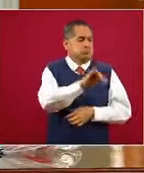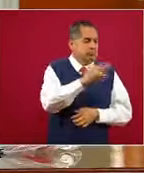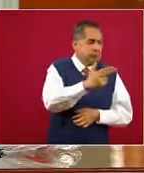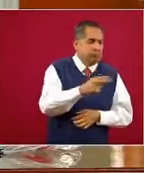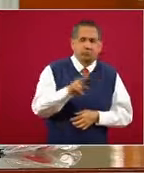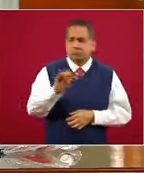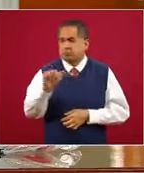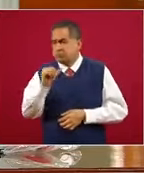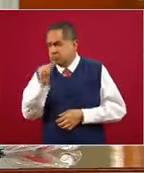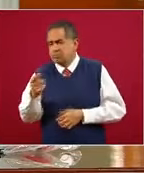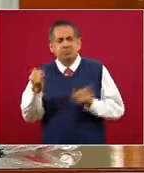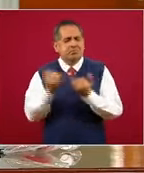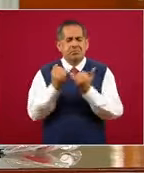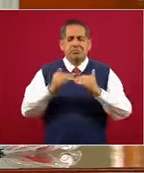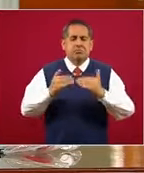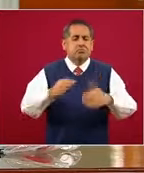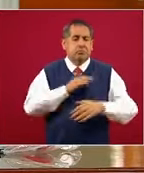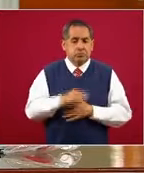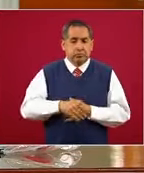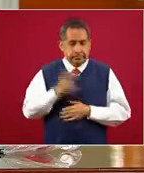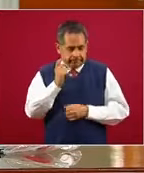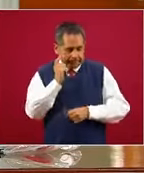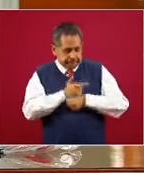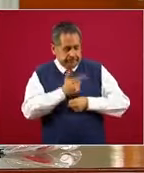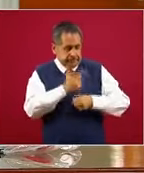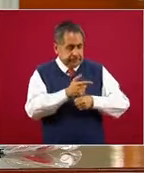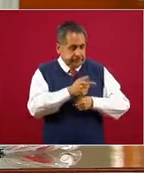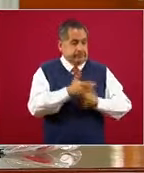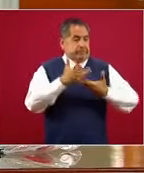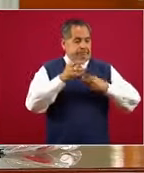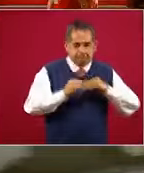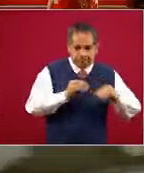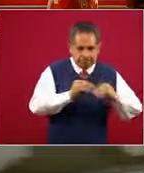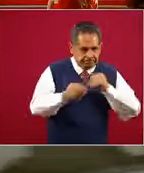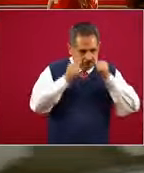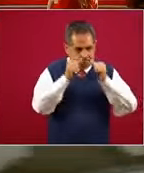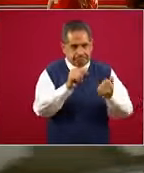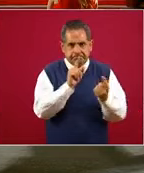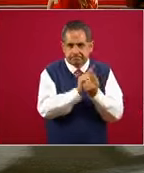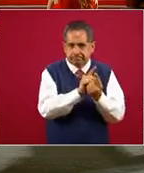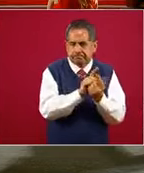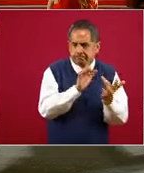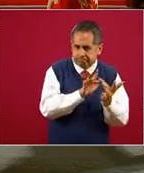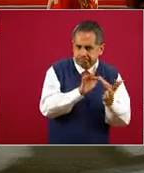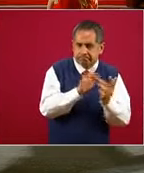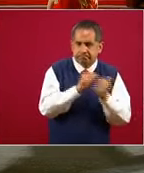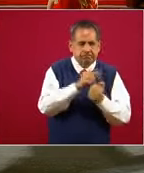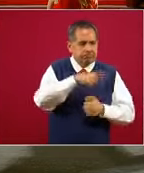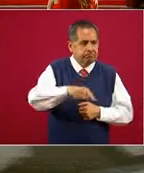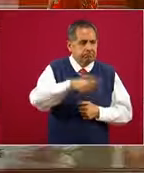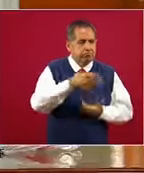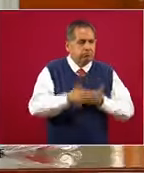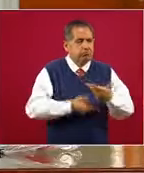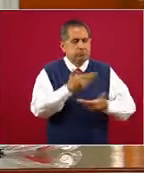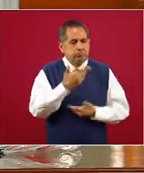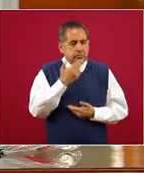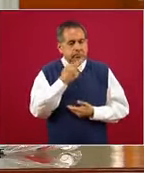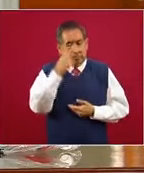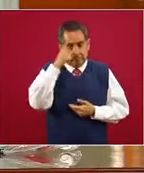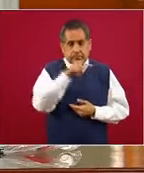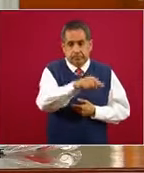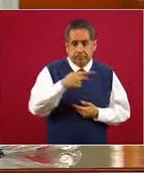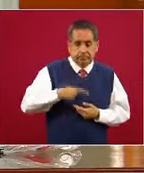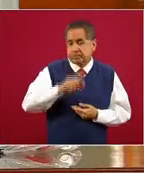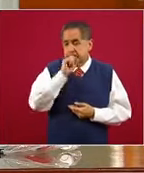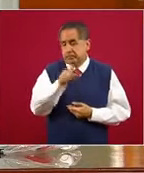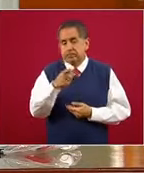Entonces, el ser acelerador nos permite mover este primer nivel de atención, acercar los servicios a la población,